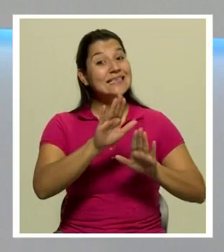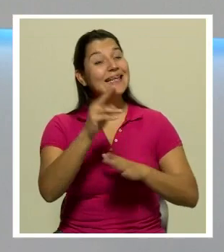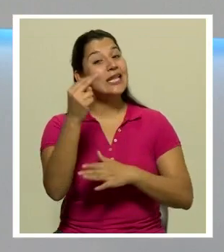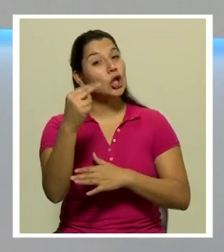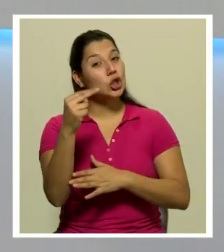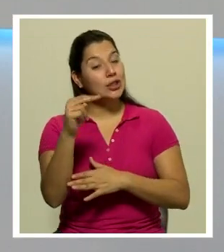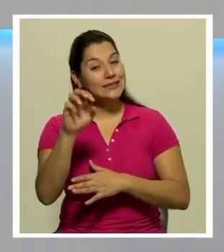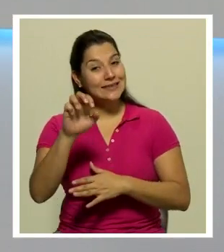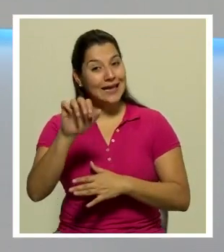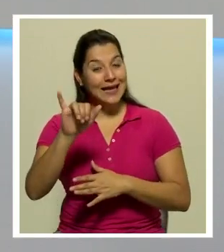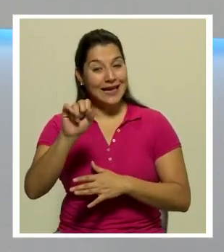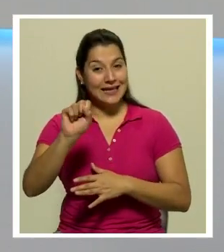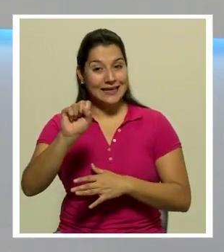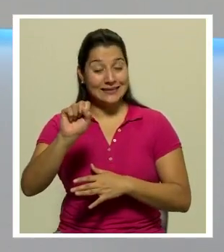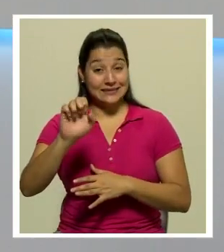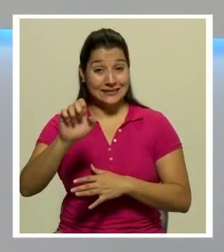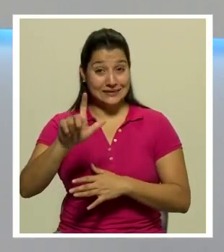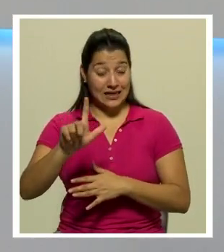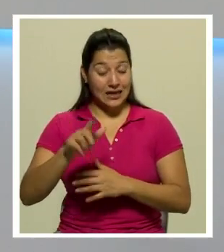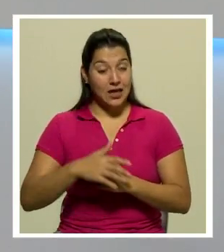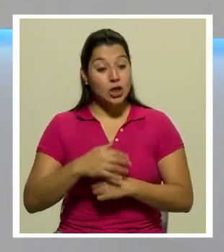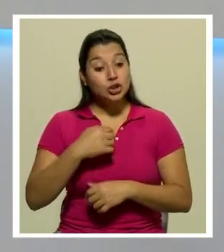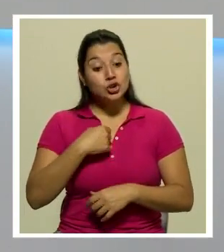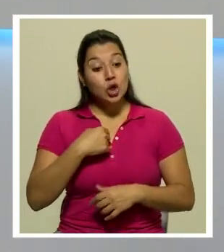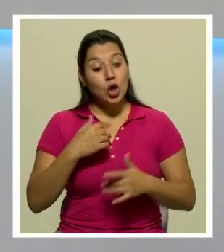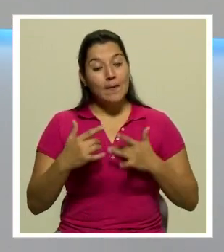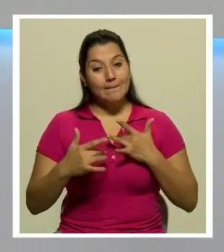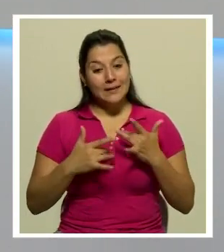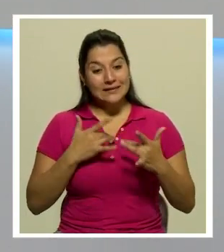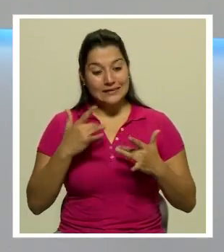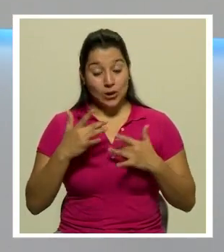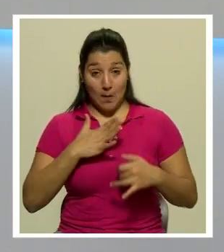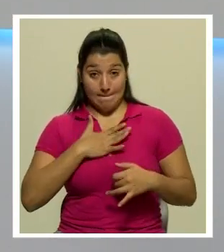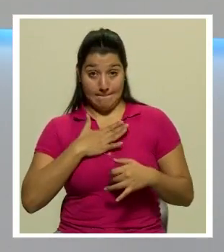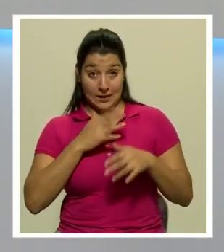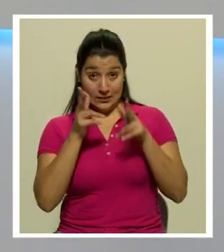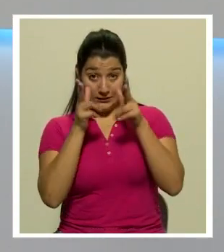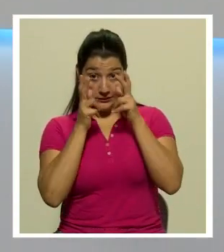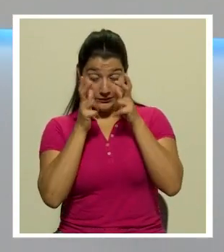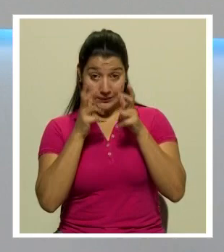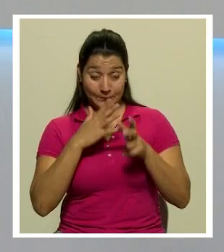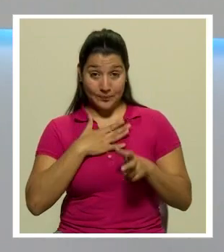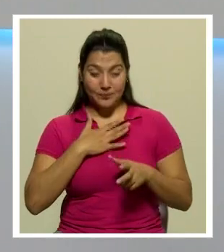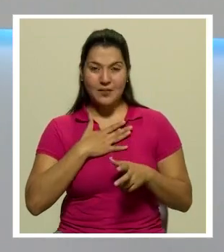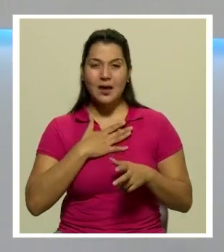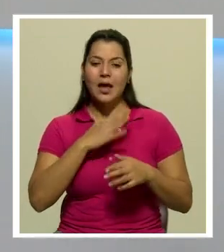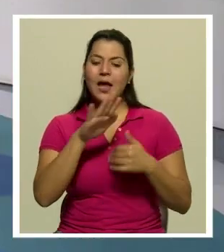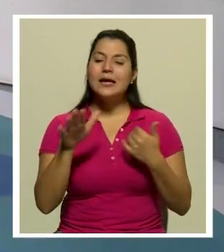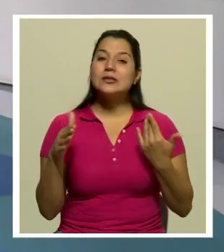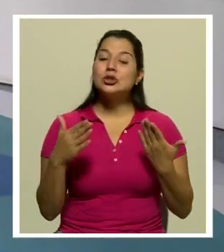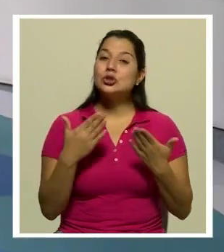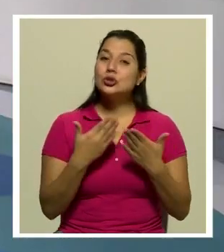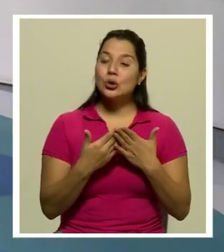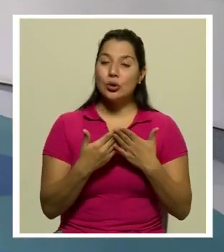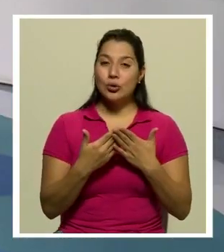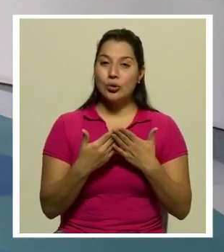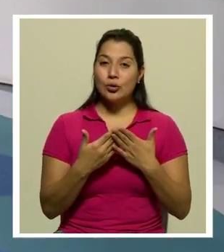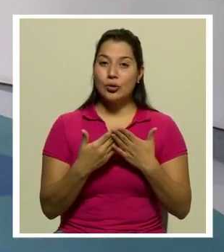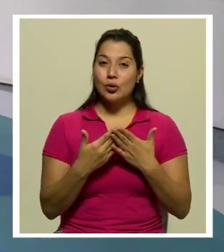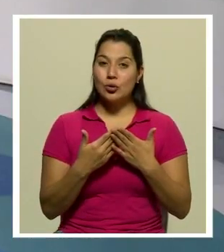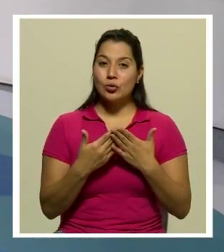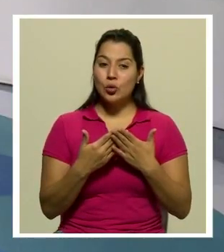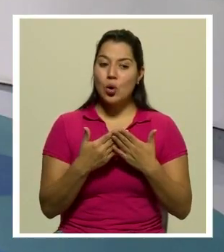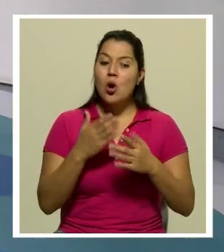Chacón. Creo que yo me siento, la percepción es de que todo se